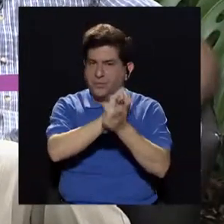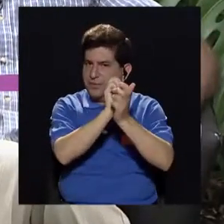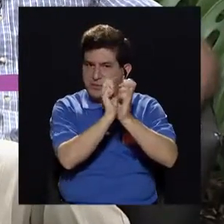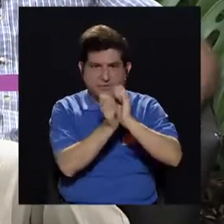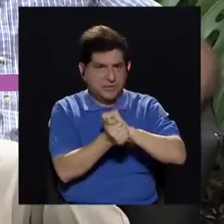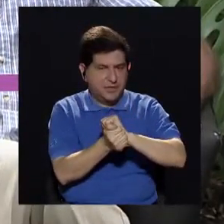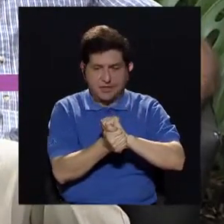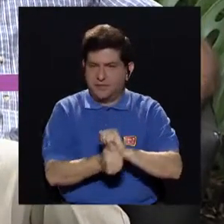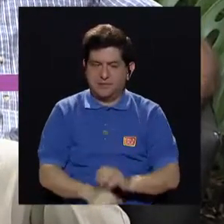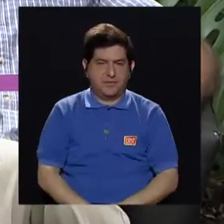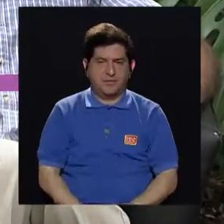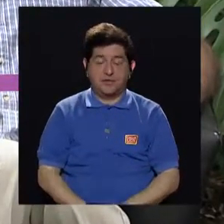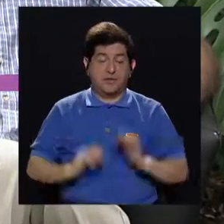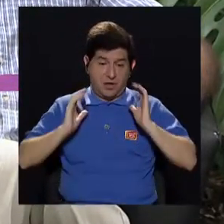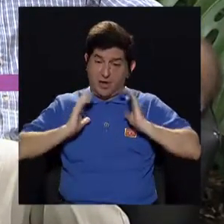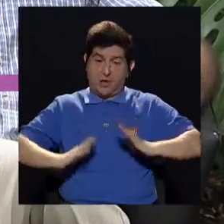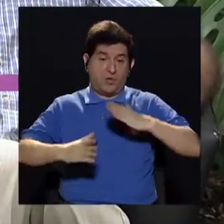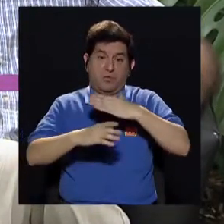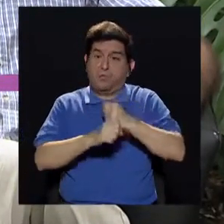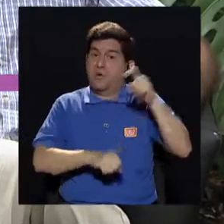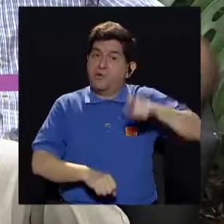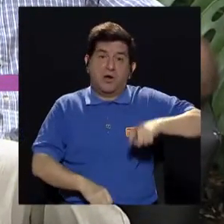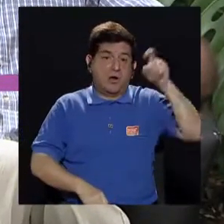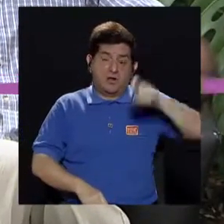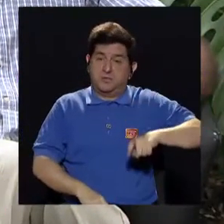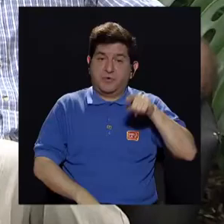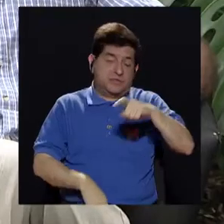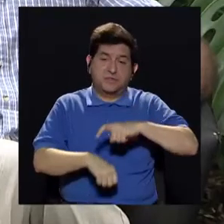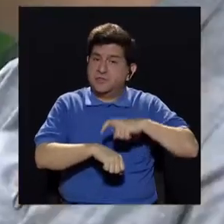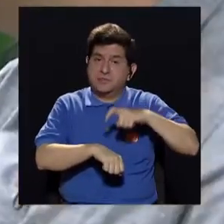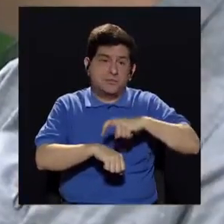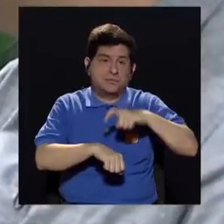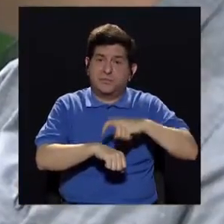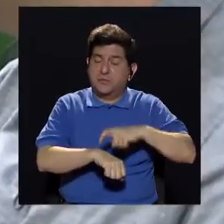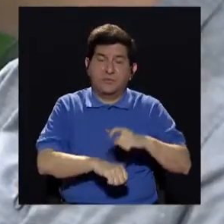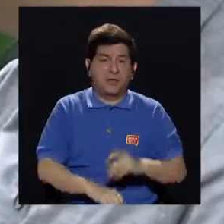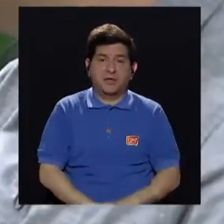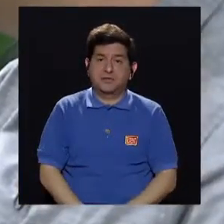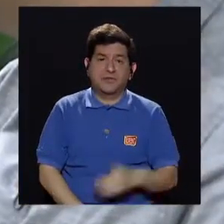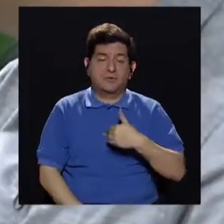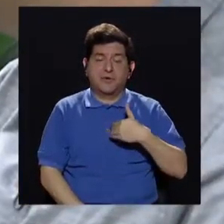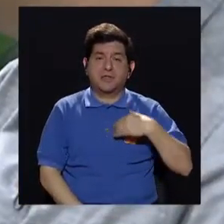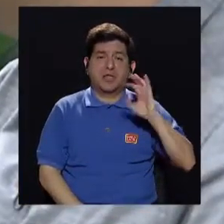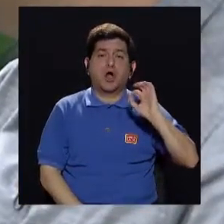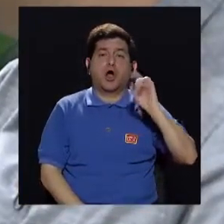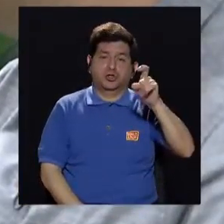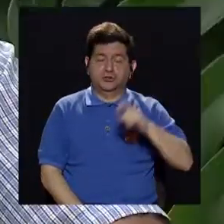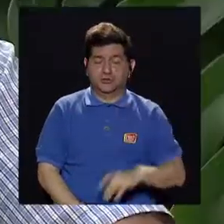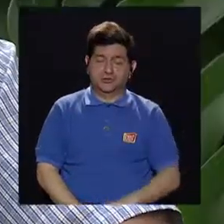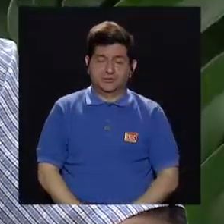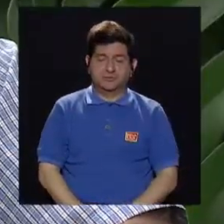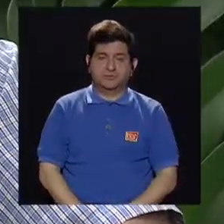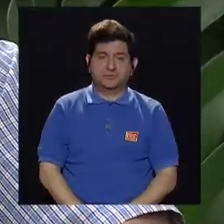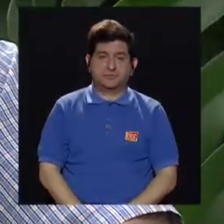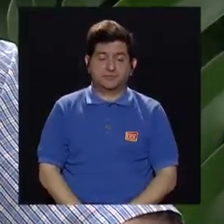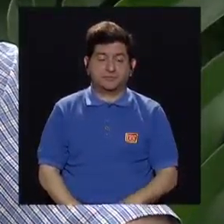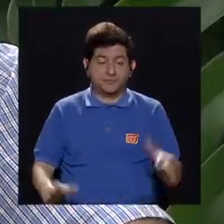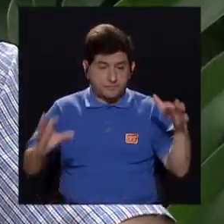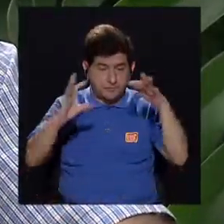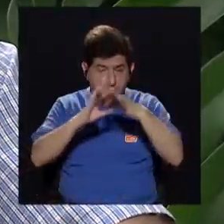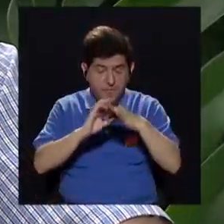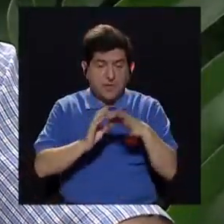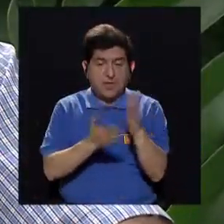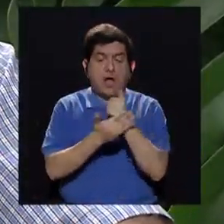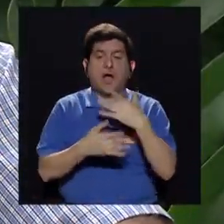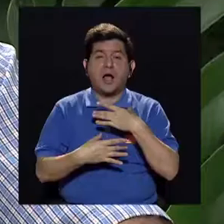cambiando mucho menos. El cuerpo lo hace por una necesidad en ese momento de urgencia de recibir oxígeno. Y aunado a esta